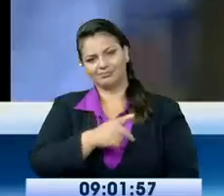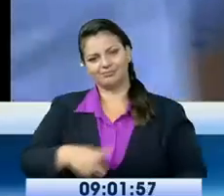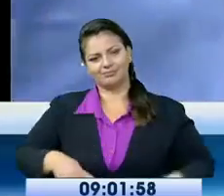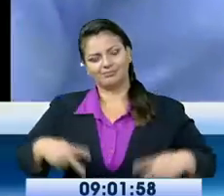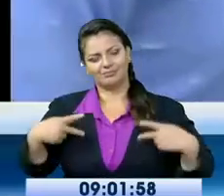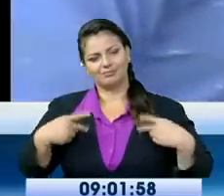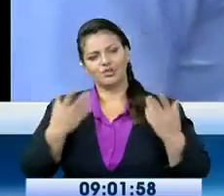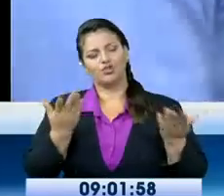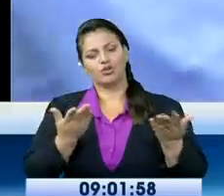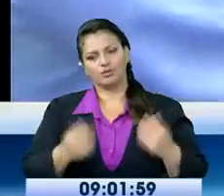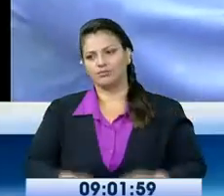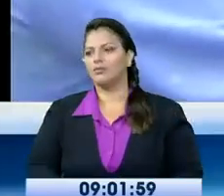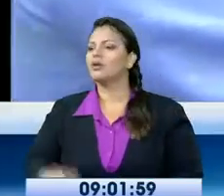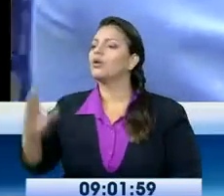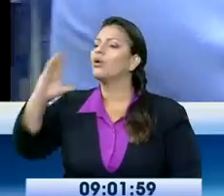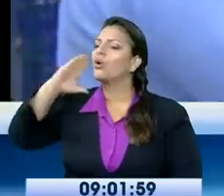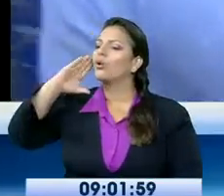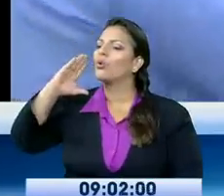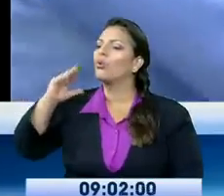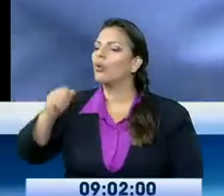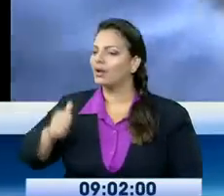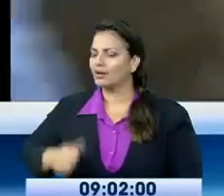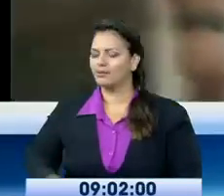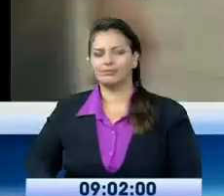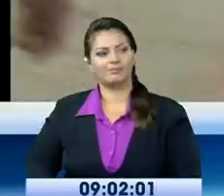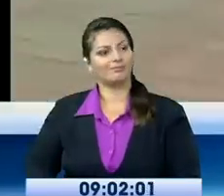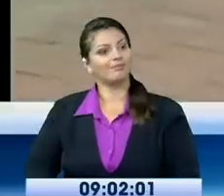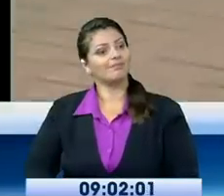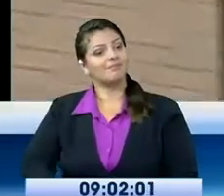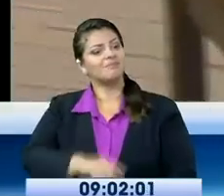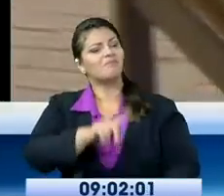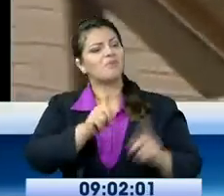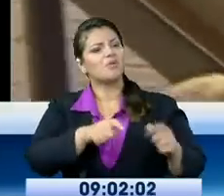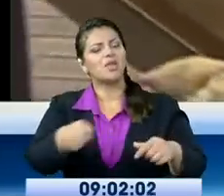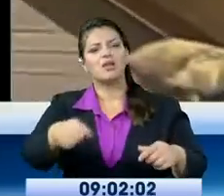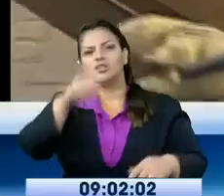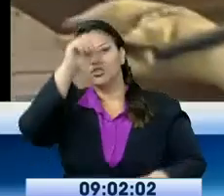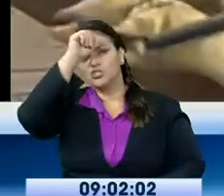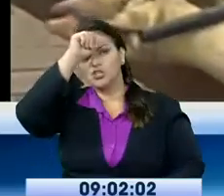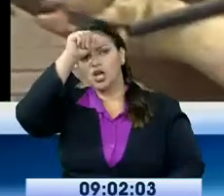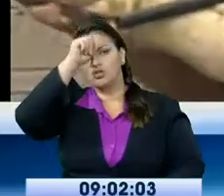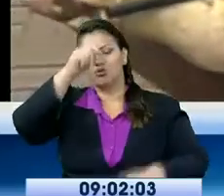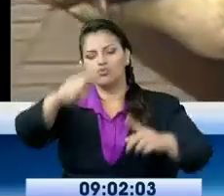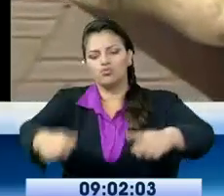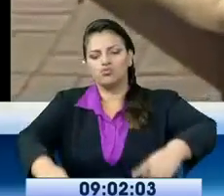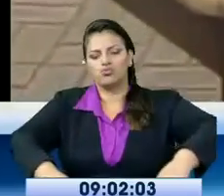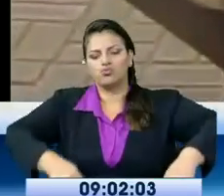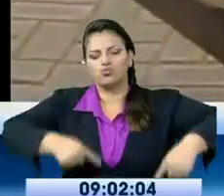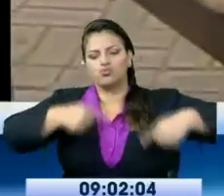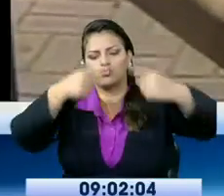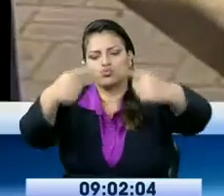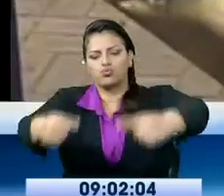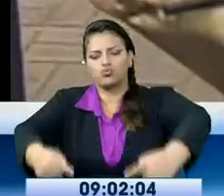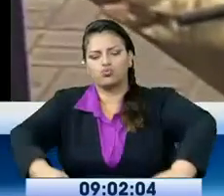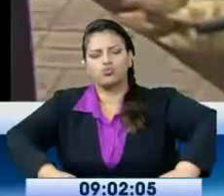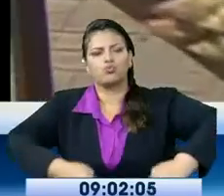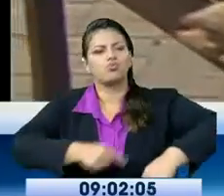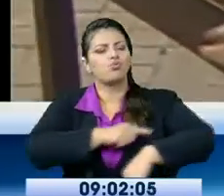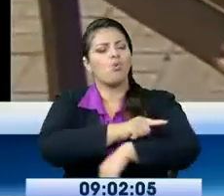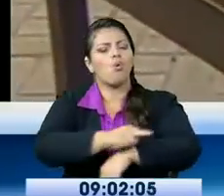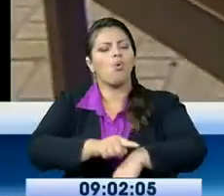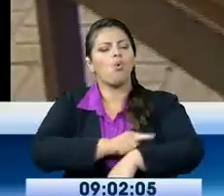Joaquín. ¿Cuánto tiempo toma la cocción de este chanchito? Más o menos unas 3 horas lo tenemos listo,